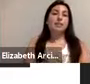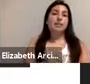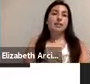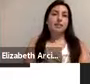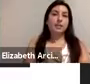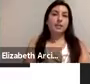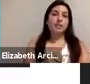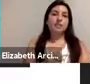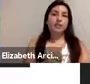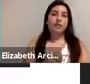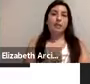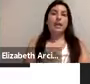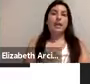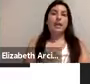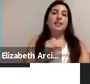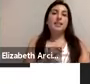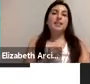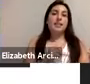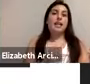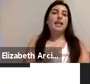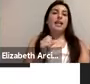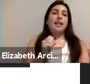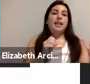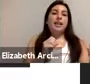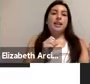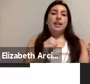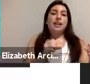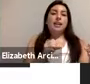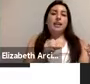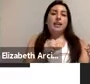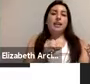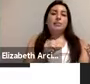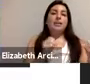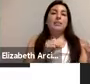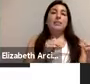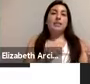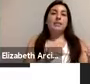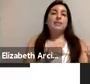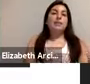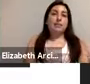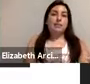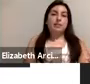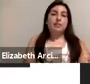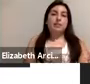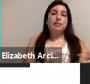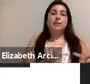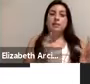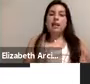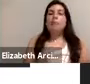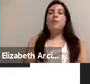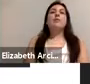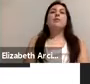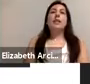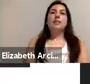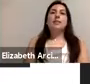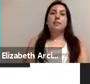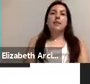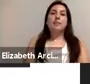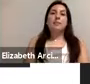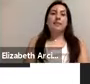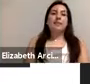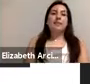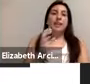diste cuenta que presenta fotofobia y que quieres hacer más objetiva su revisión, cambia mucho la